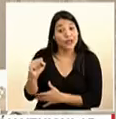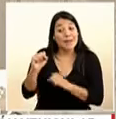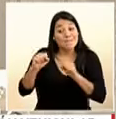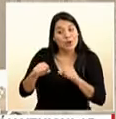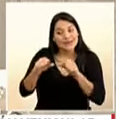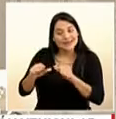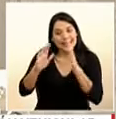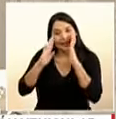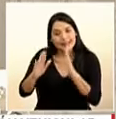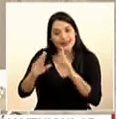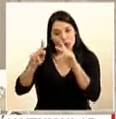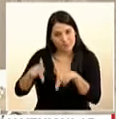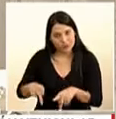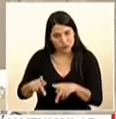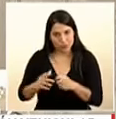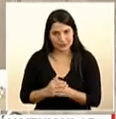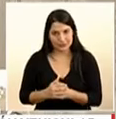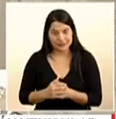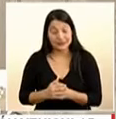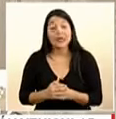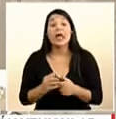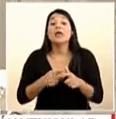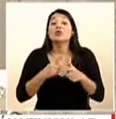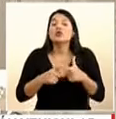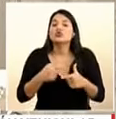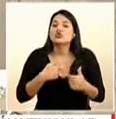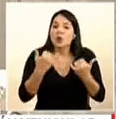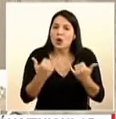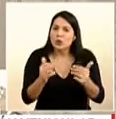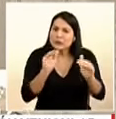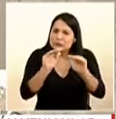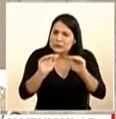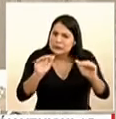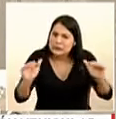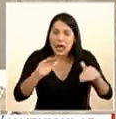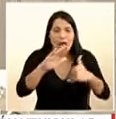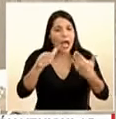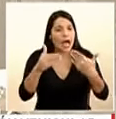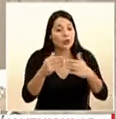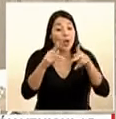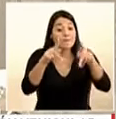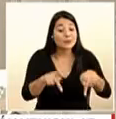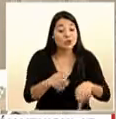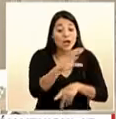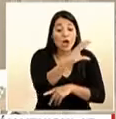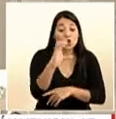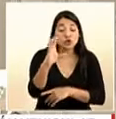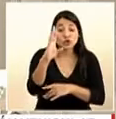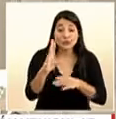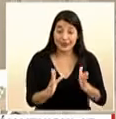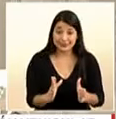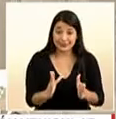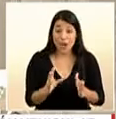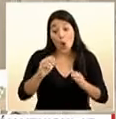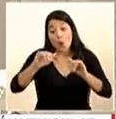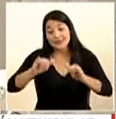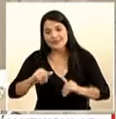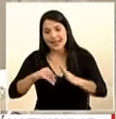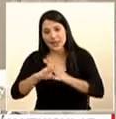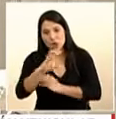llamado vehemente a la ciudadanía a todos los costarricenses y las personas que residen en nuestro país a que tomemos